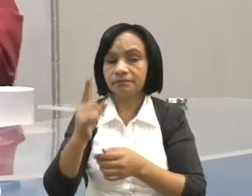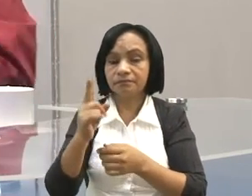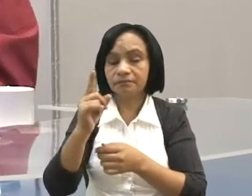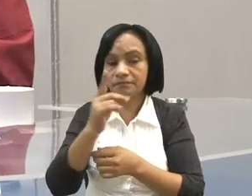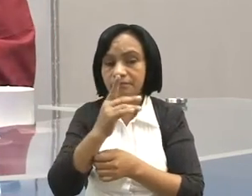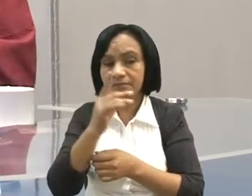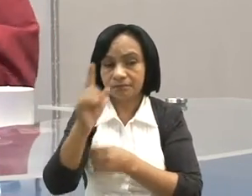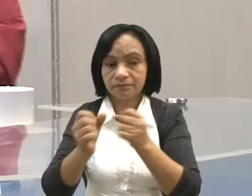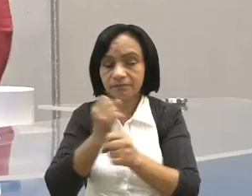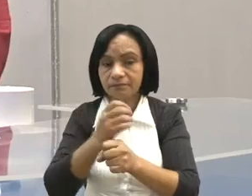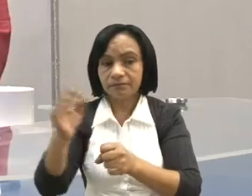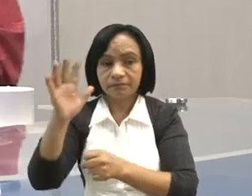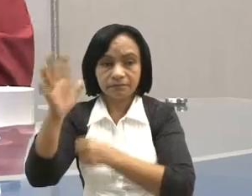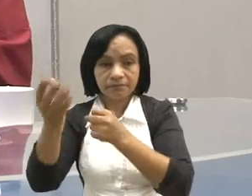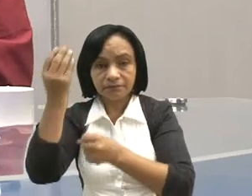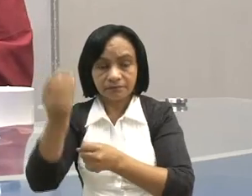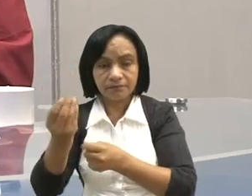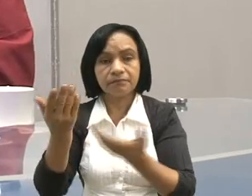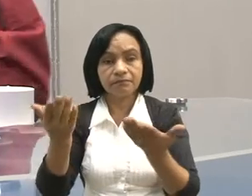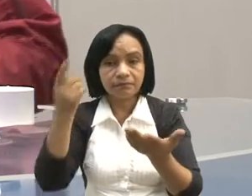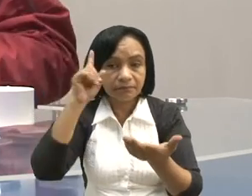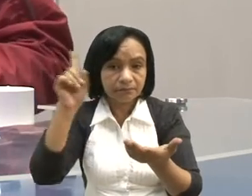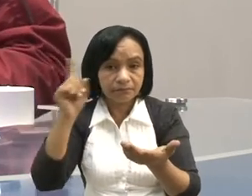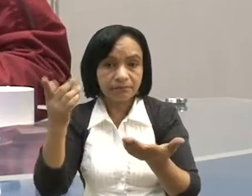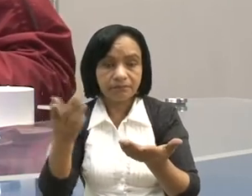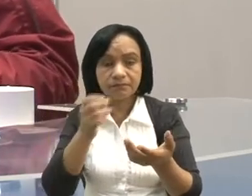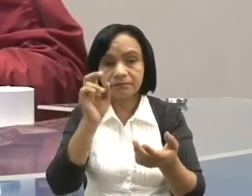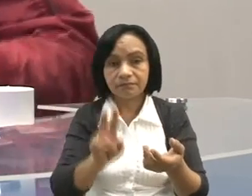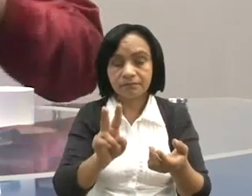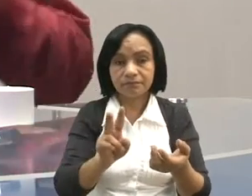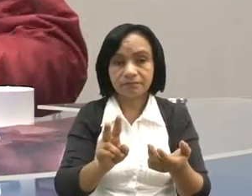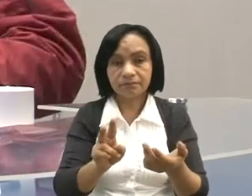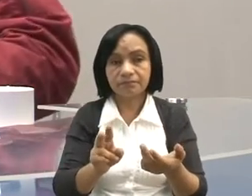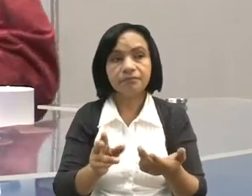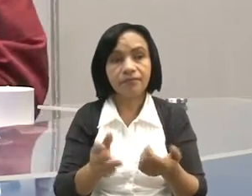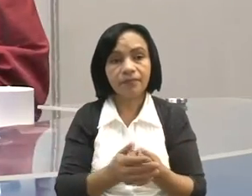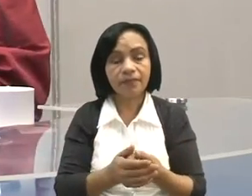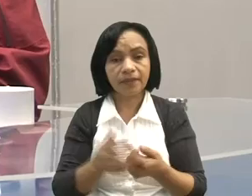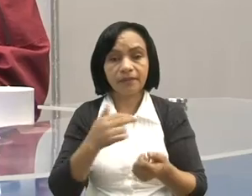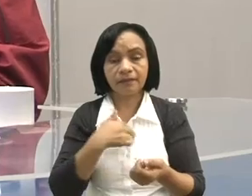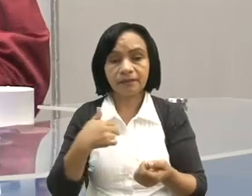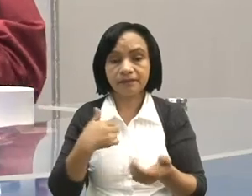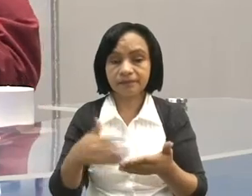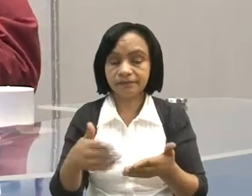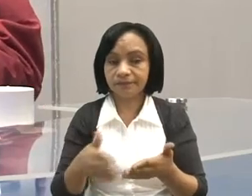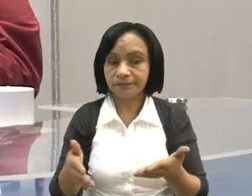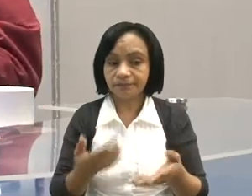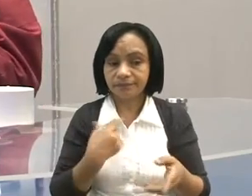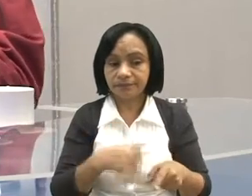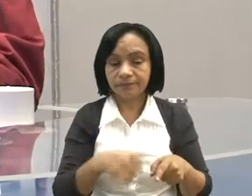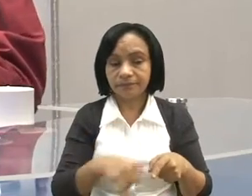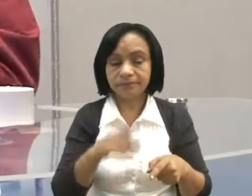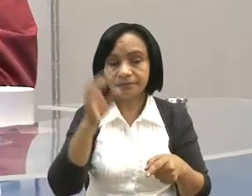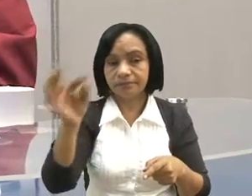Ese es el empirismo por conocimiento que le llamamos. Y el segundo era que, bueno, para facilitar y para no pagar